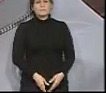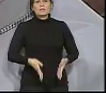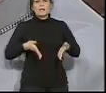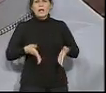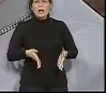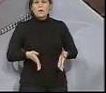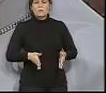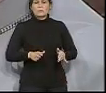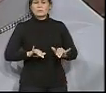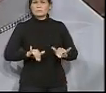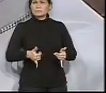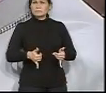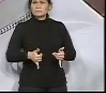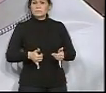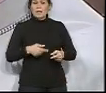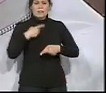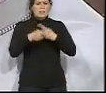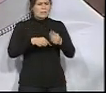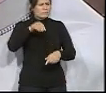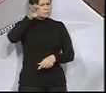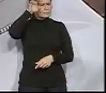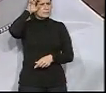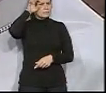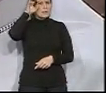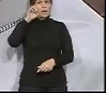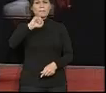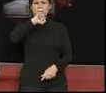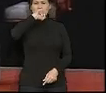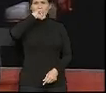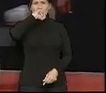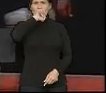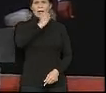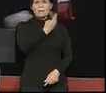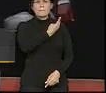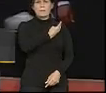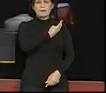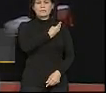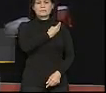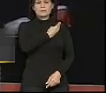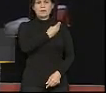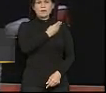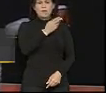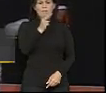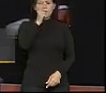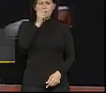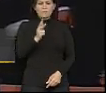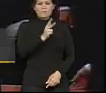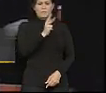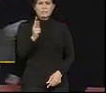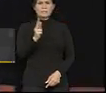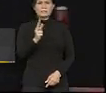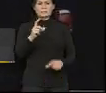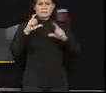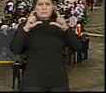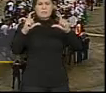Seguidamente, señoras y señores, luego de este recuerdo, el Papa Francisco procederá a bendecir la placa que recuerda la visita al